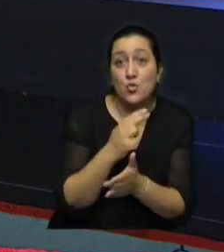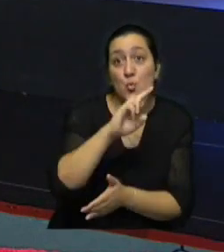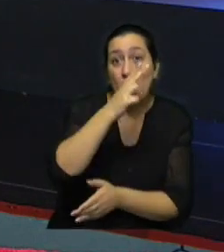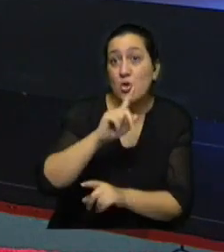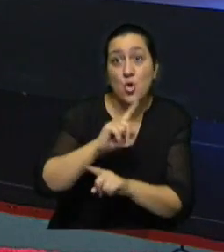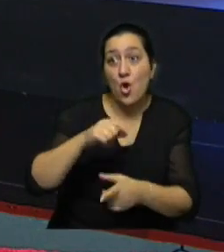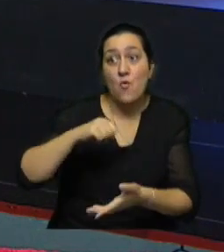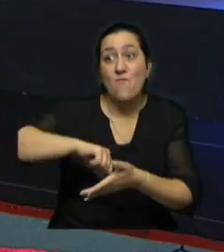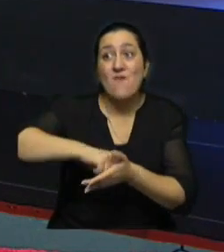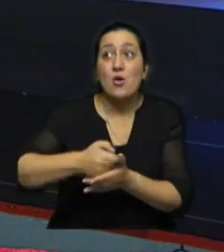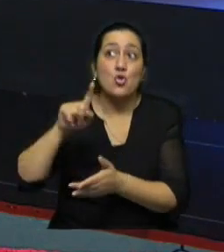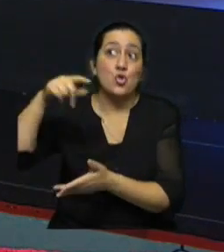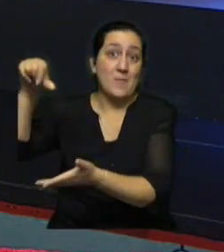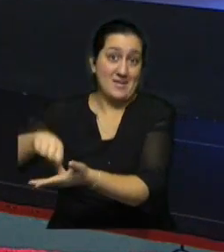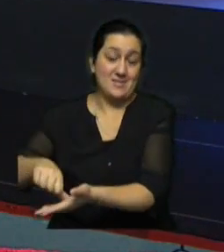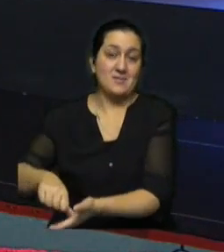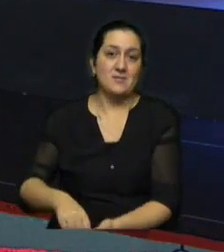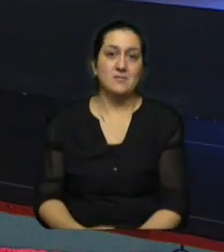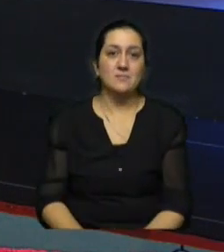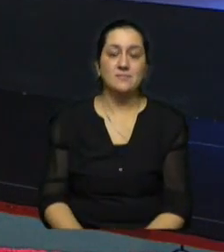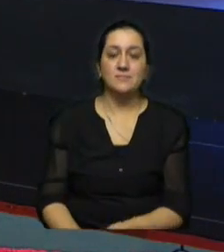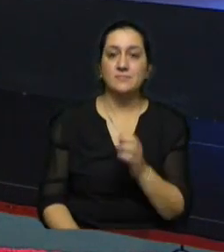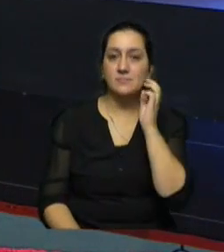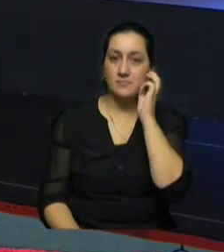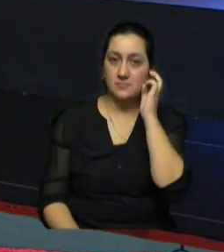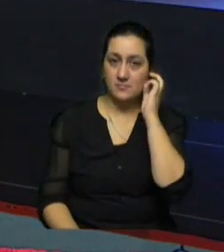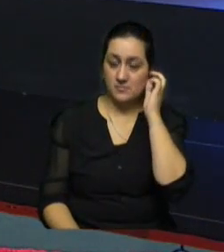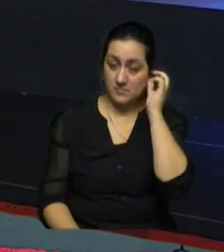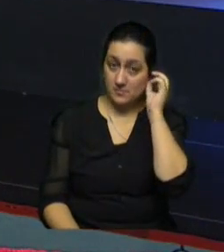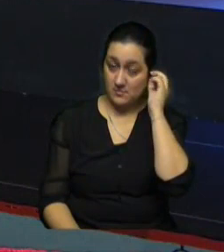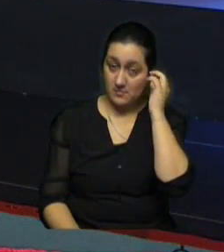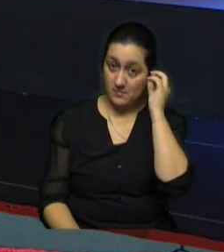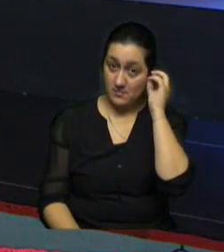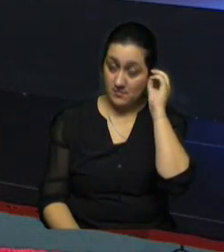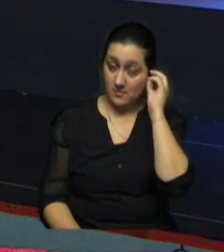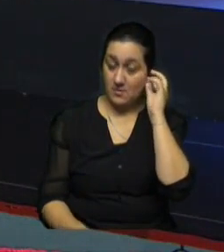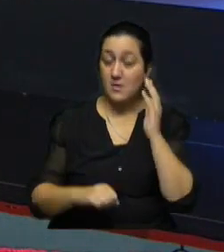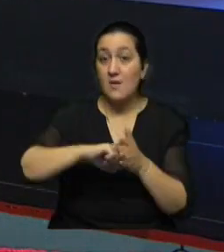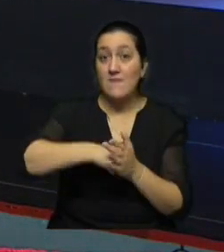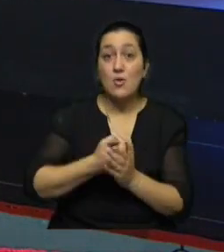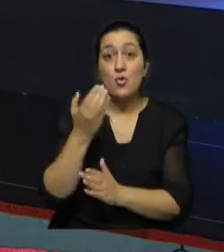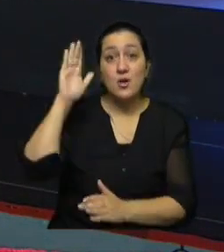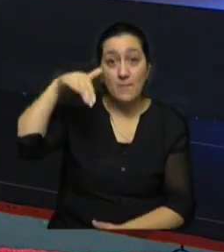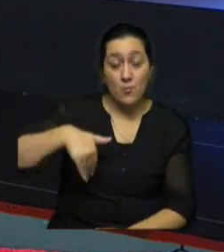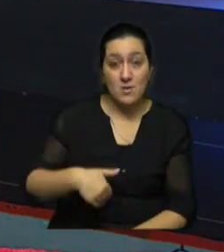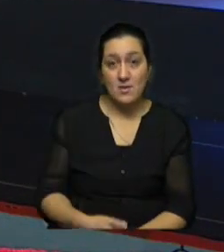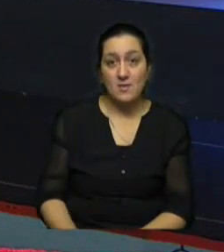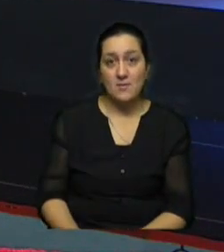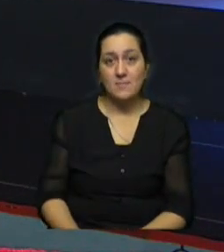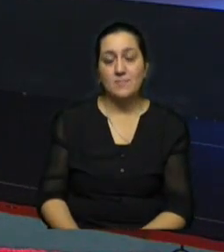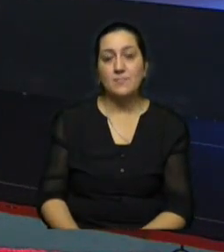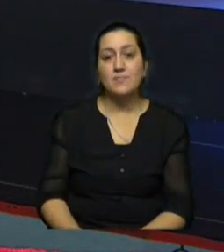te hablo de los bancos del mercado. Te hablo de los bancos uruguayos. En el Banco República. Que las ganancias